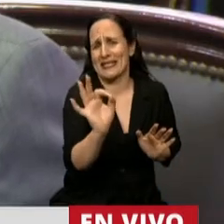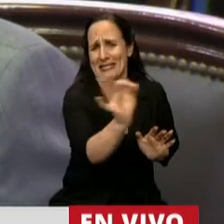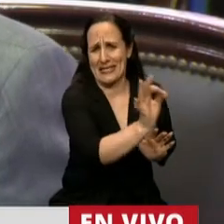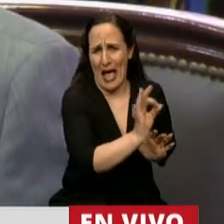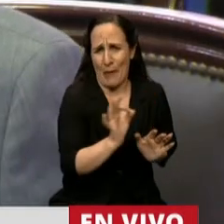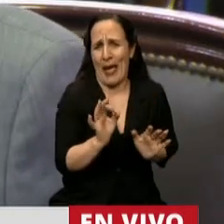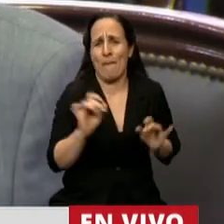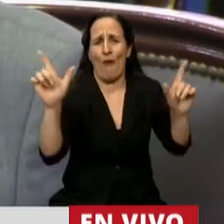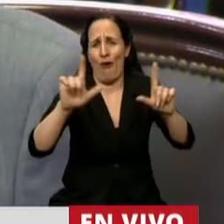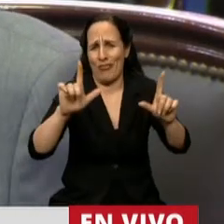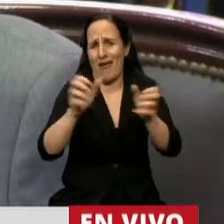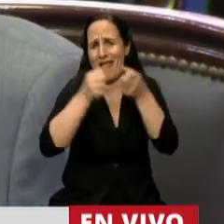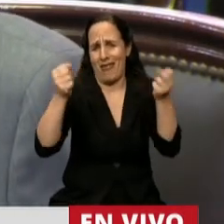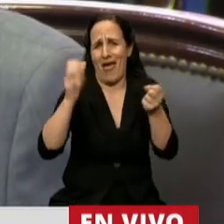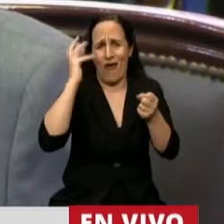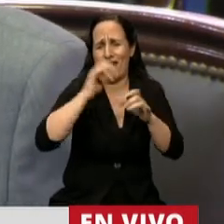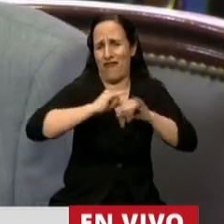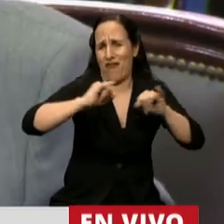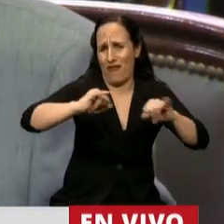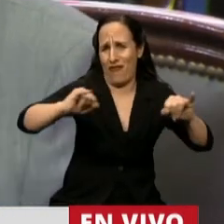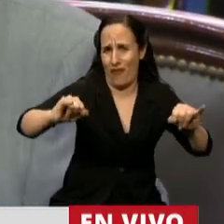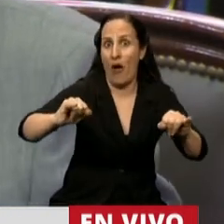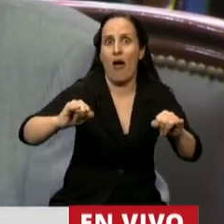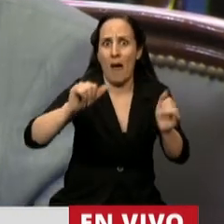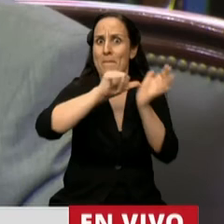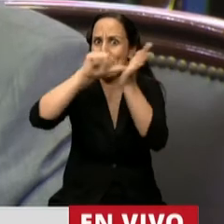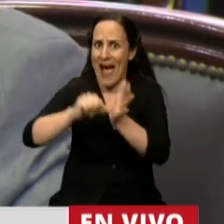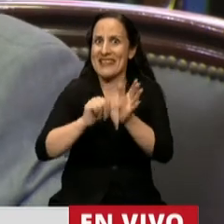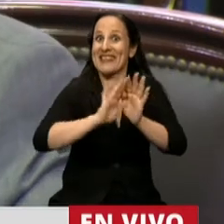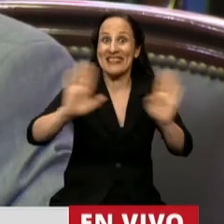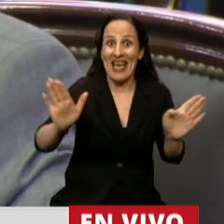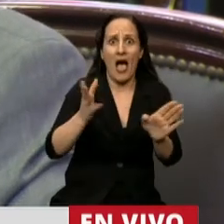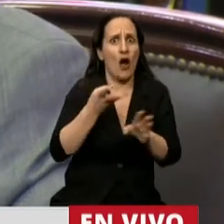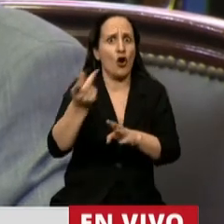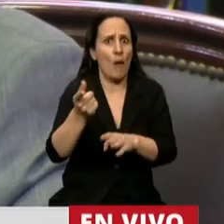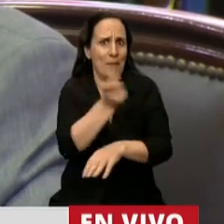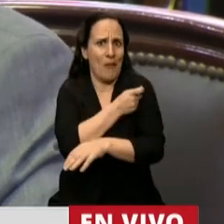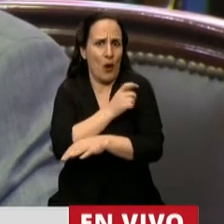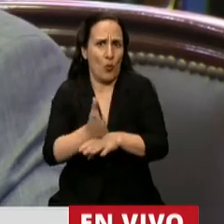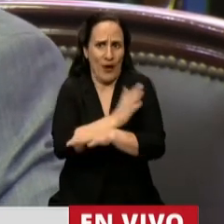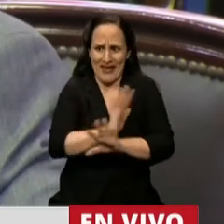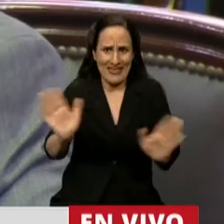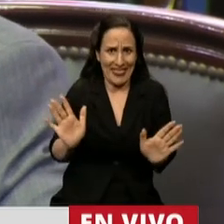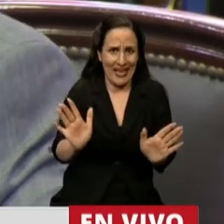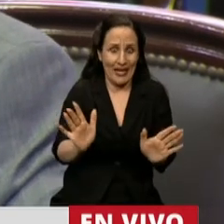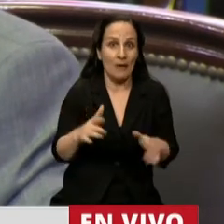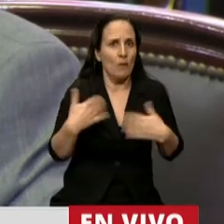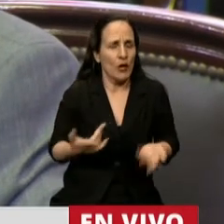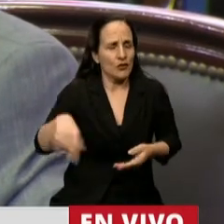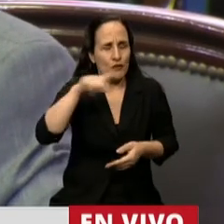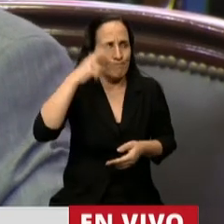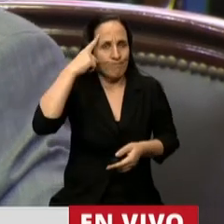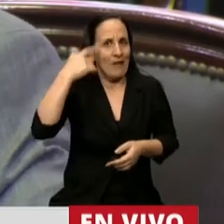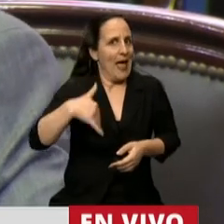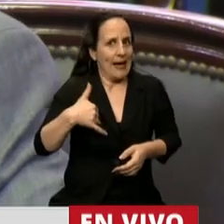visto a través de los medios, que hay muchos países que han hecho ya la adquisición previa. Por eso creo yo, primero, que nuestro país tiene que